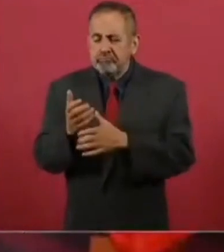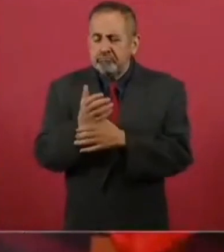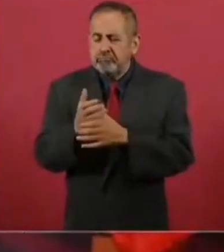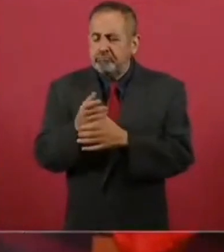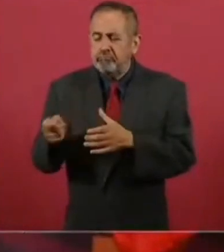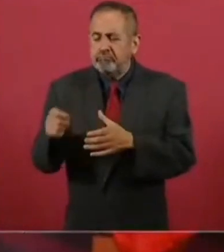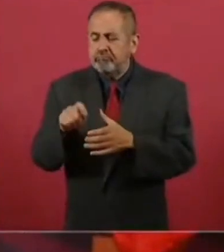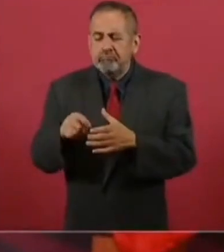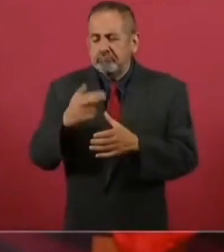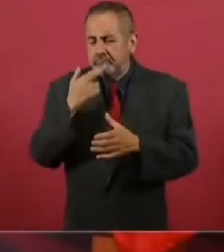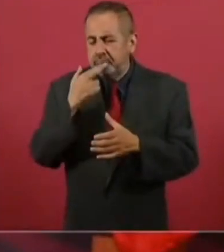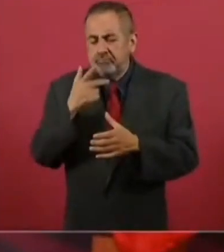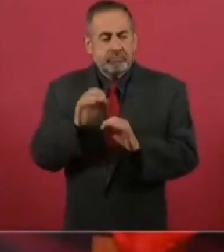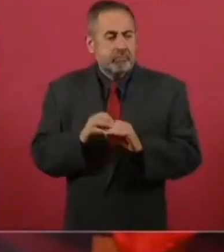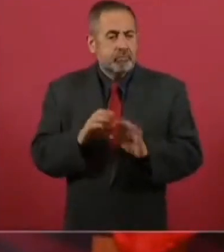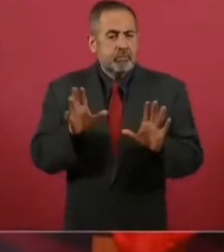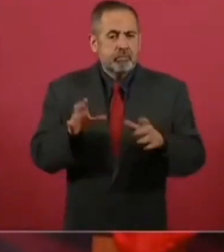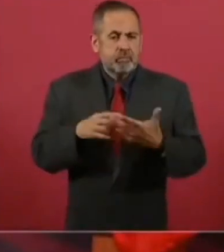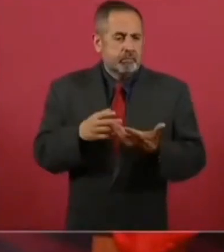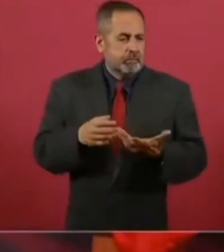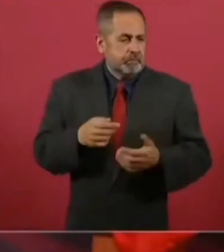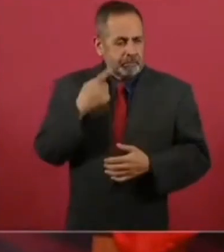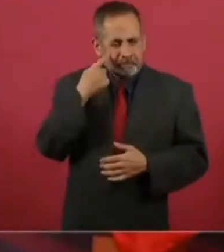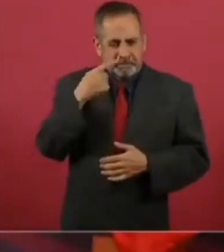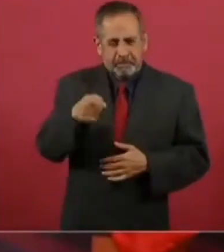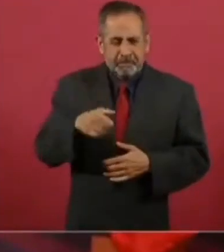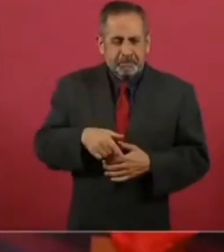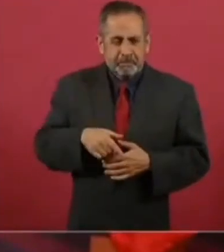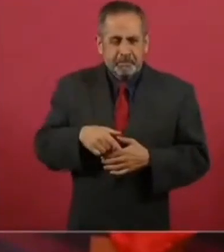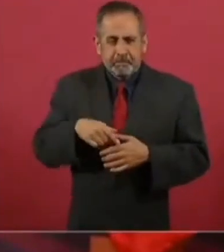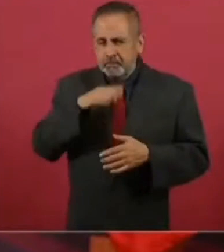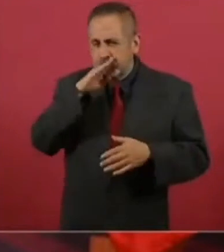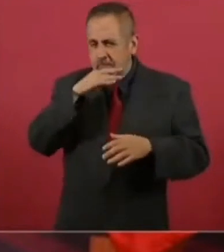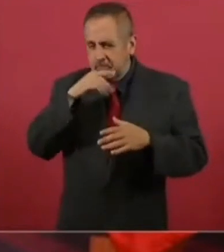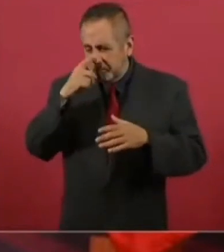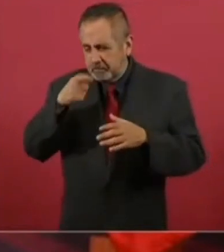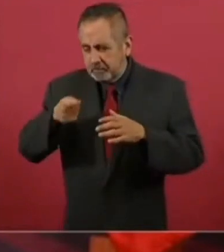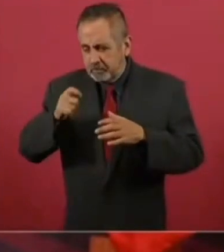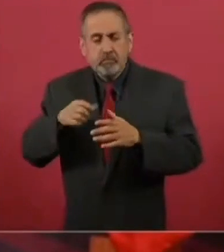Hidalgo o dame un pozol.